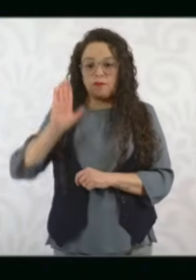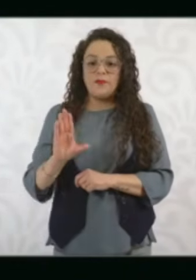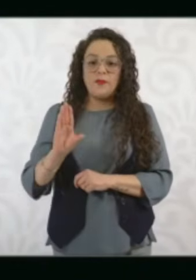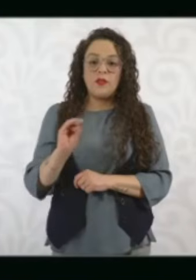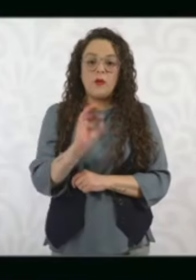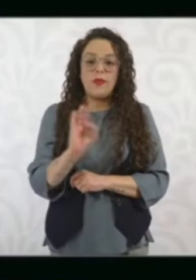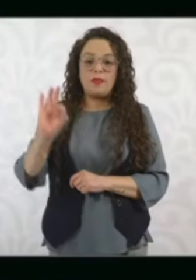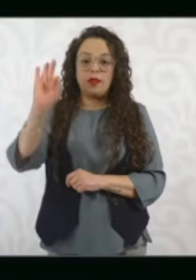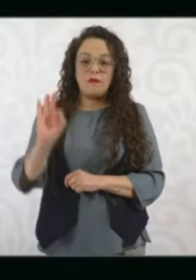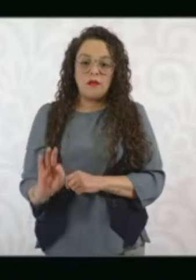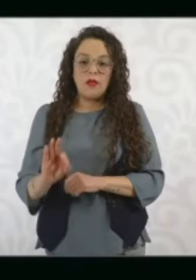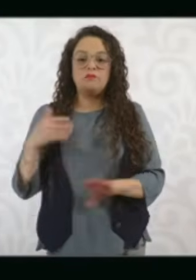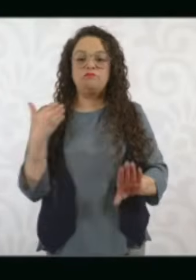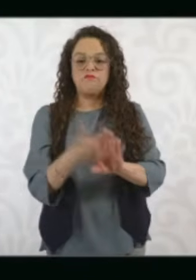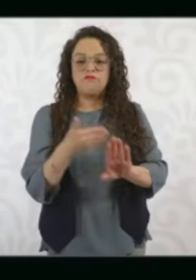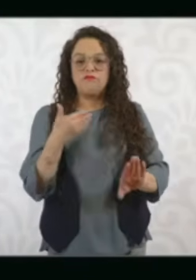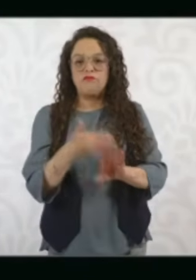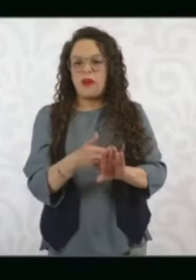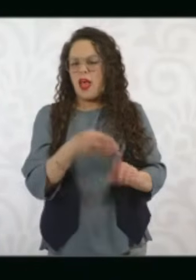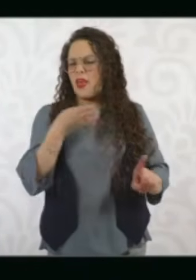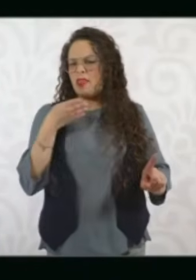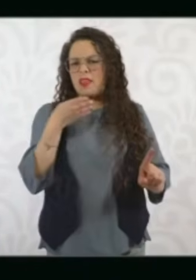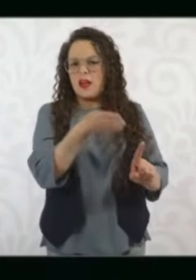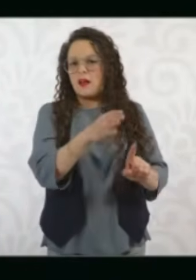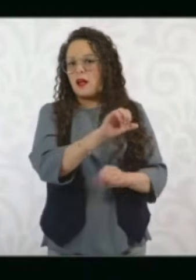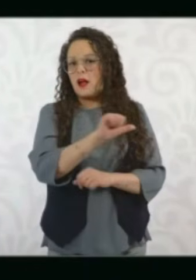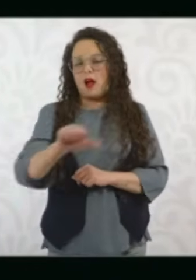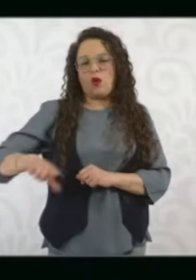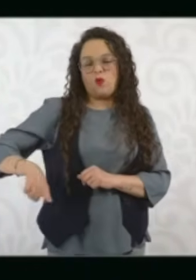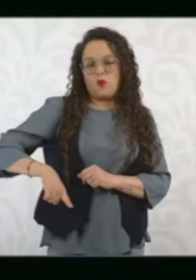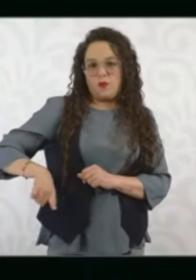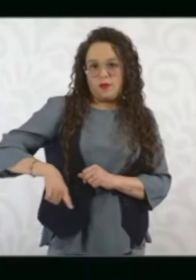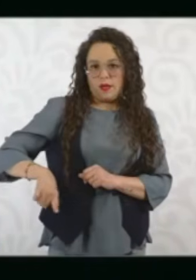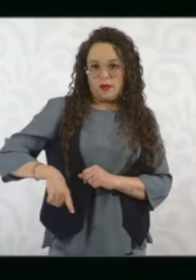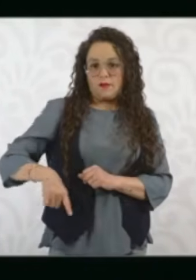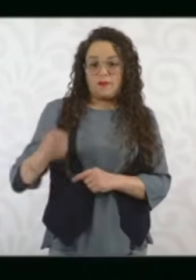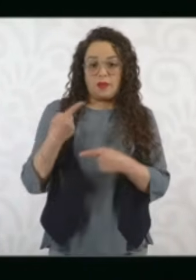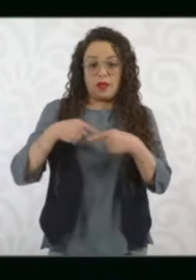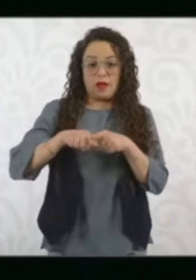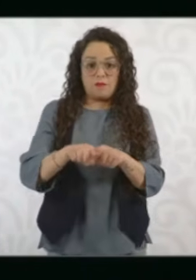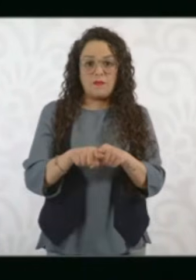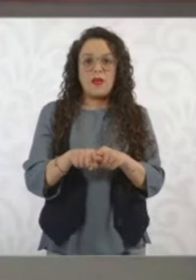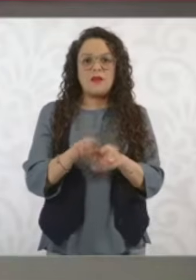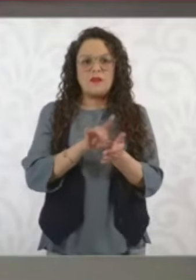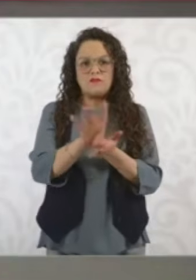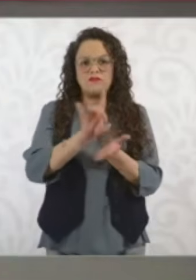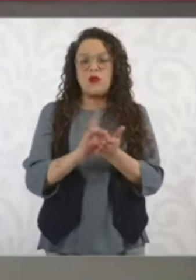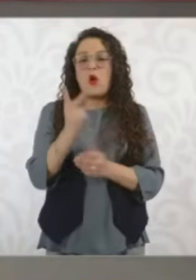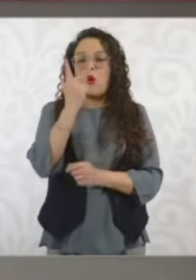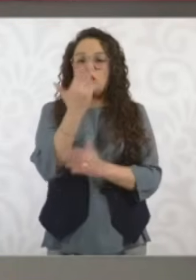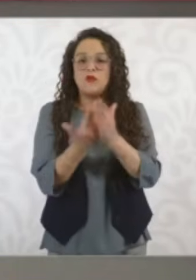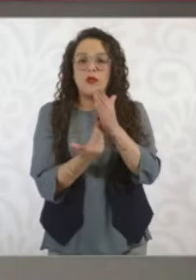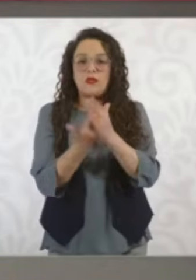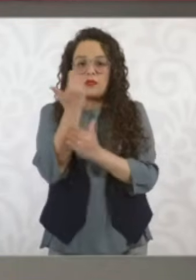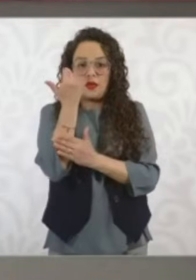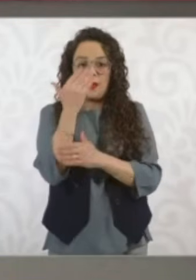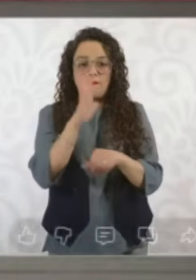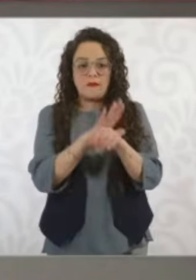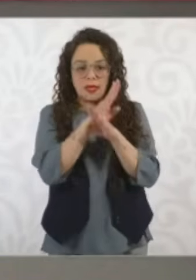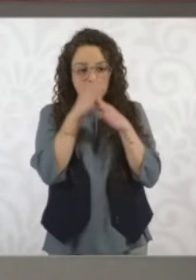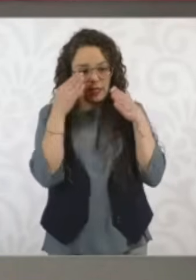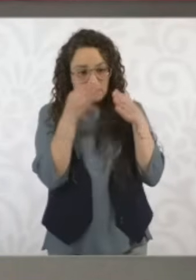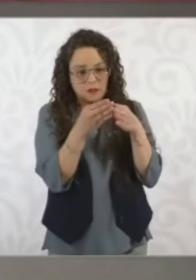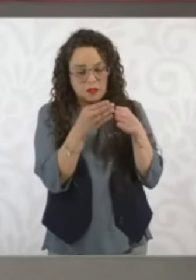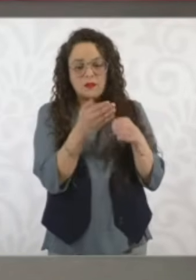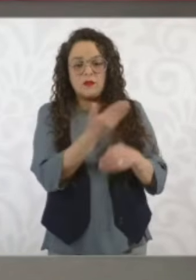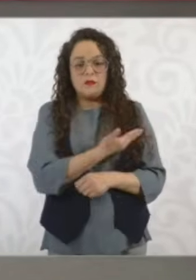90% son de ataques directos. Inicia su actividad a las 8 de la mañana. Se concentra en la presidenta y en el